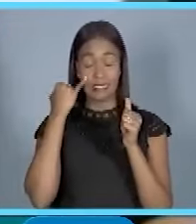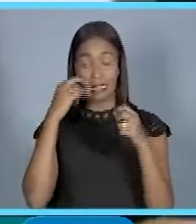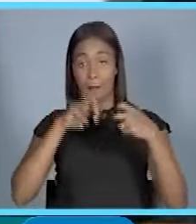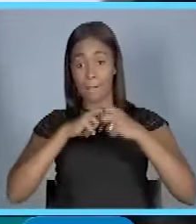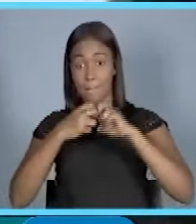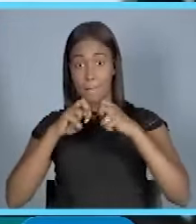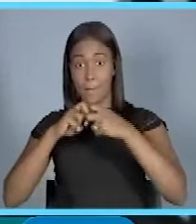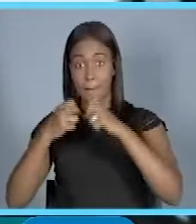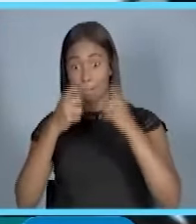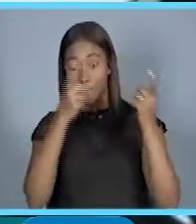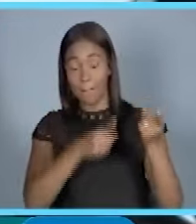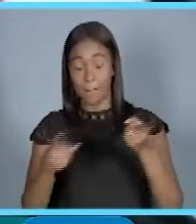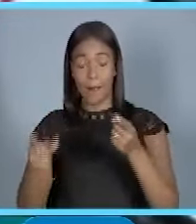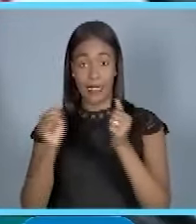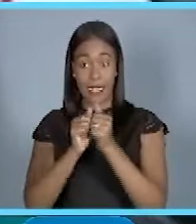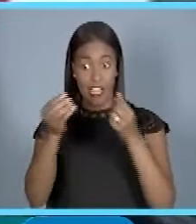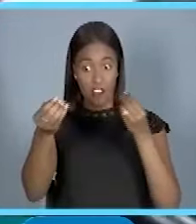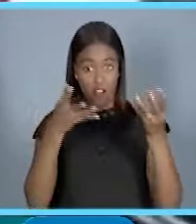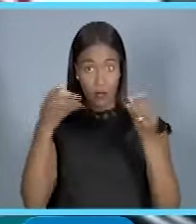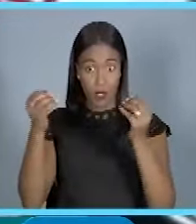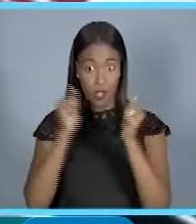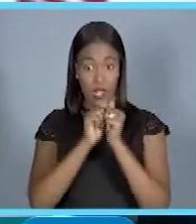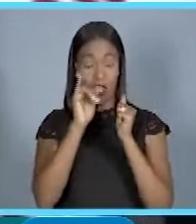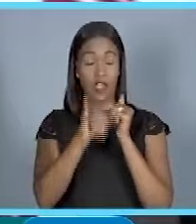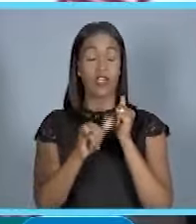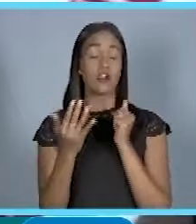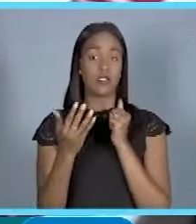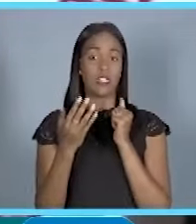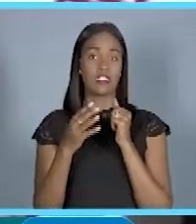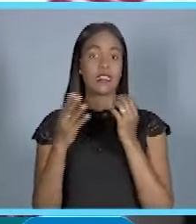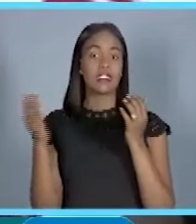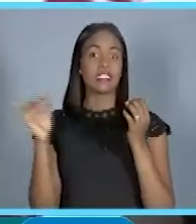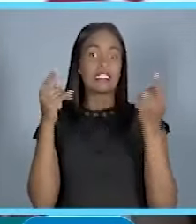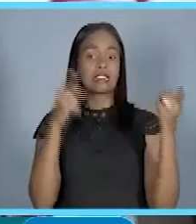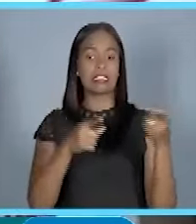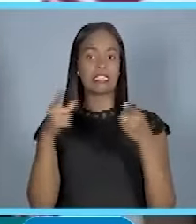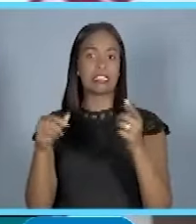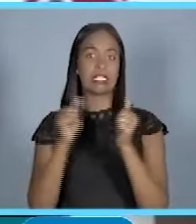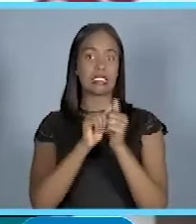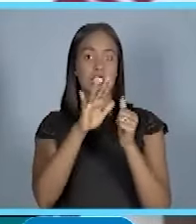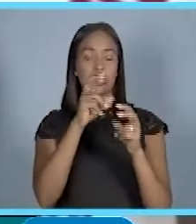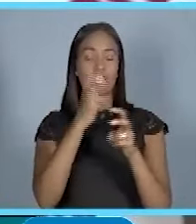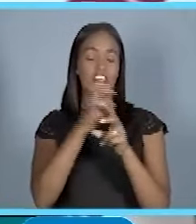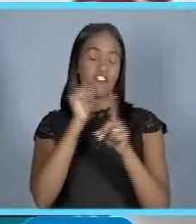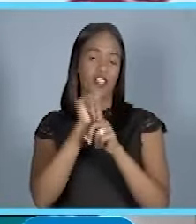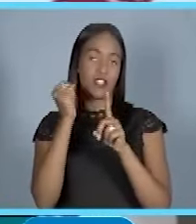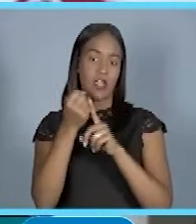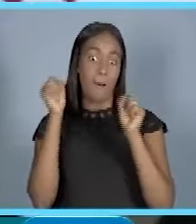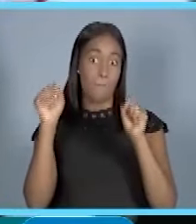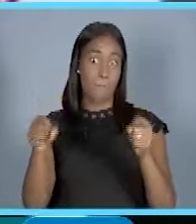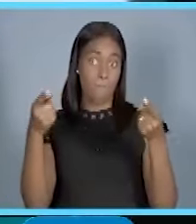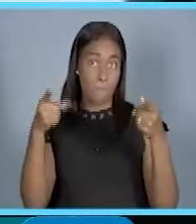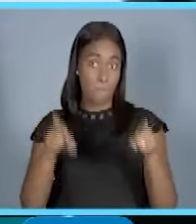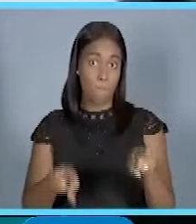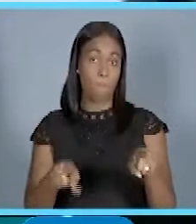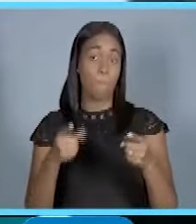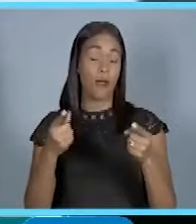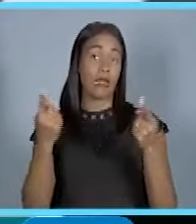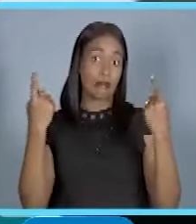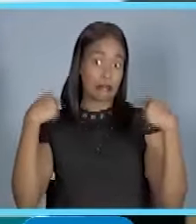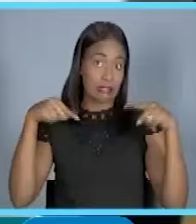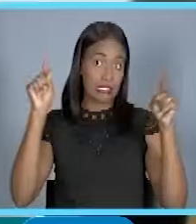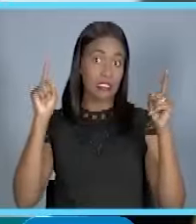según se dice el informe, conductuales y de trauma psicológico, pudo haber